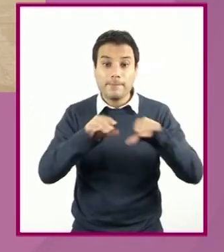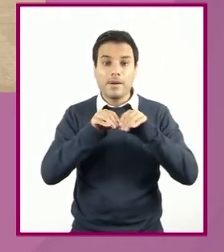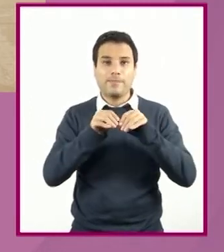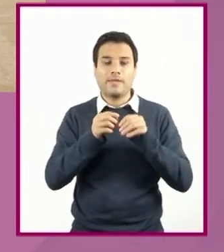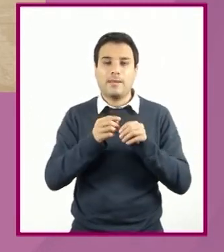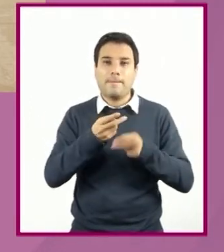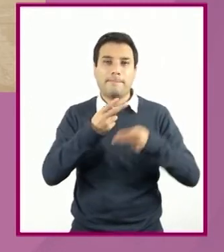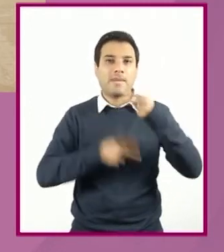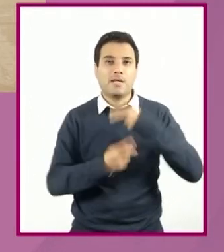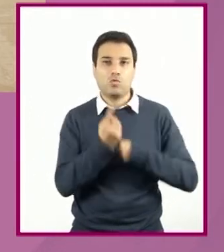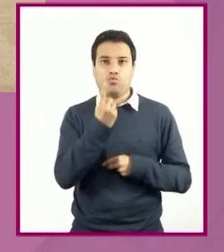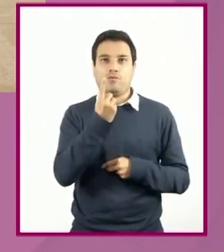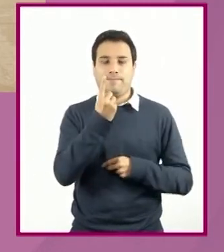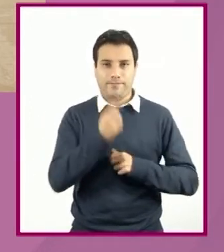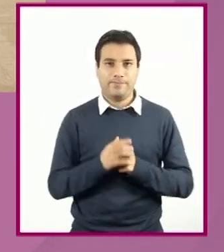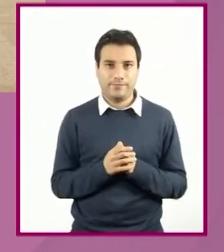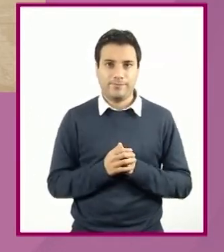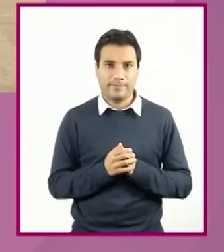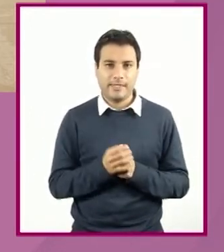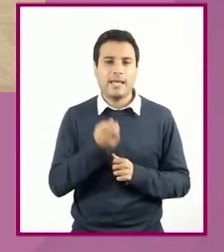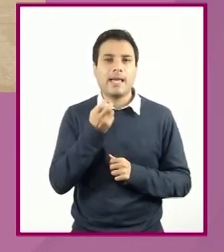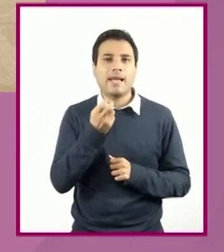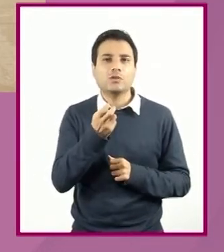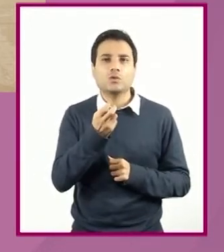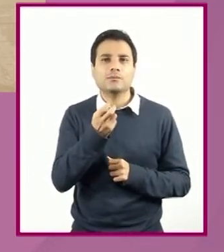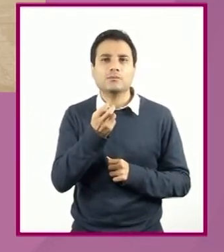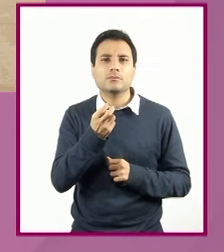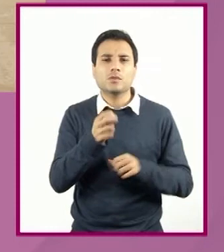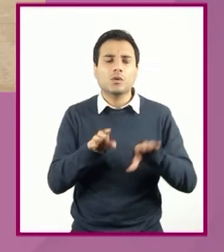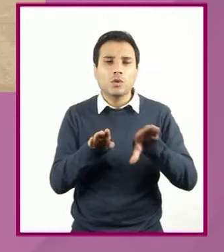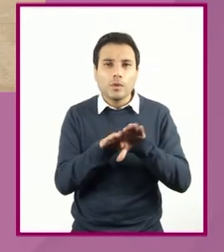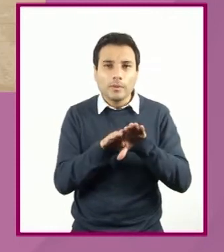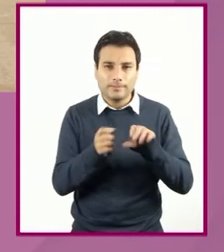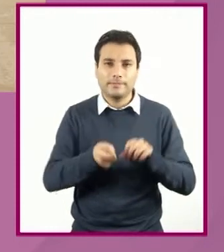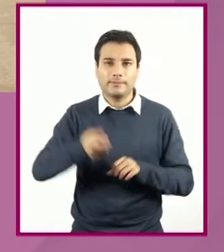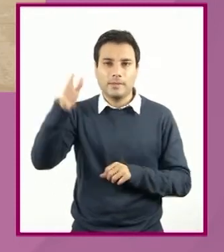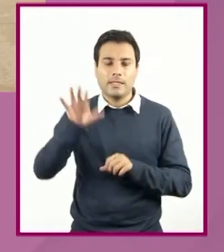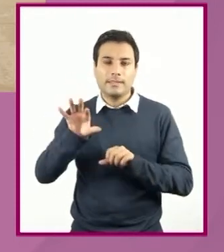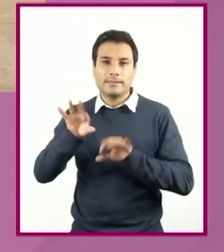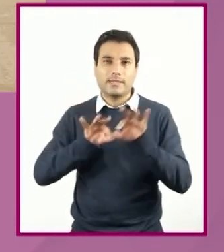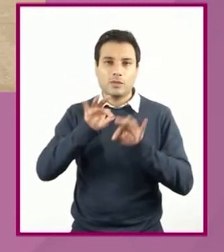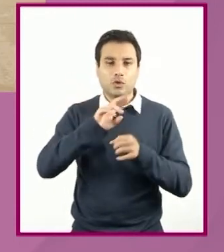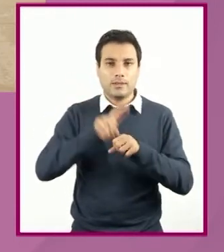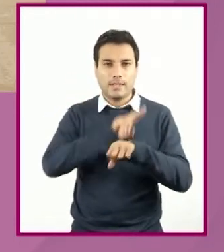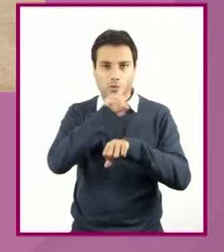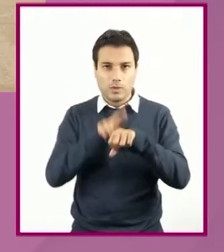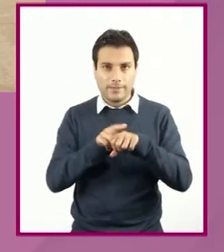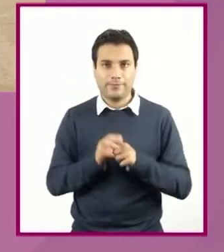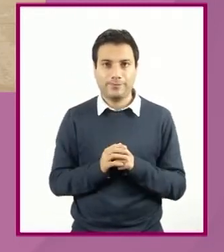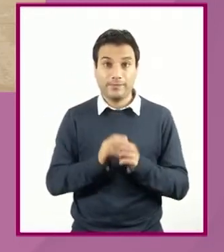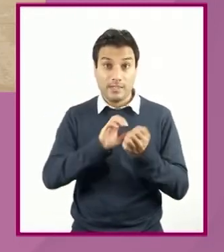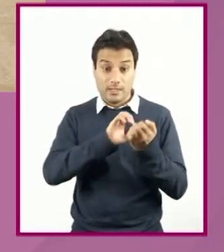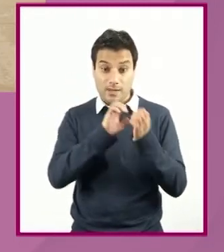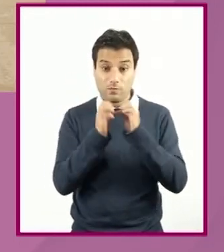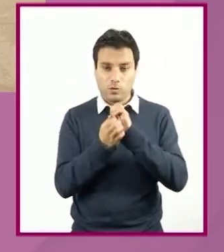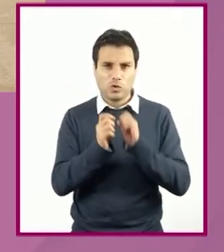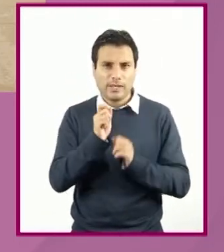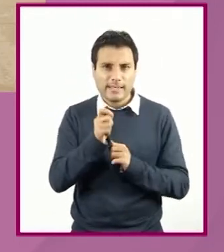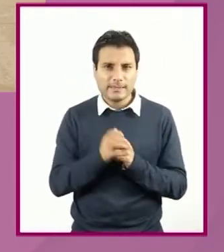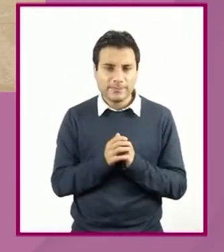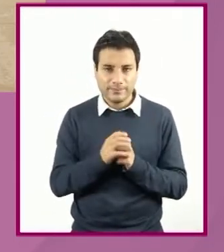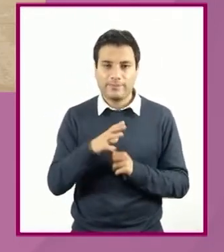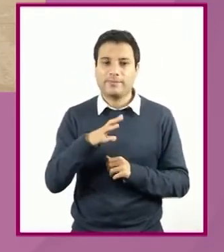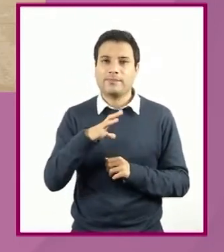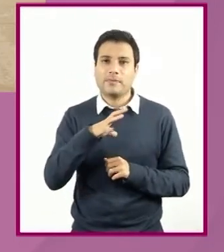un proceso que llamó selección natural. La evolución de las especies implica pequeños cambios